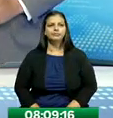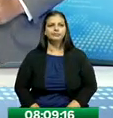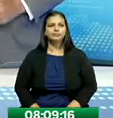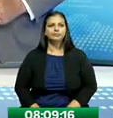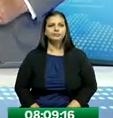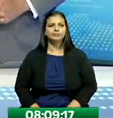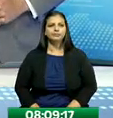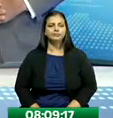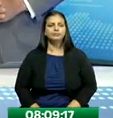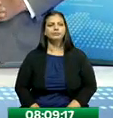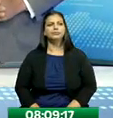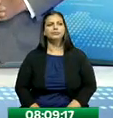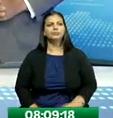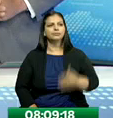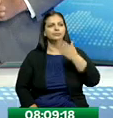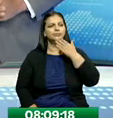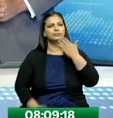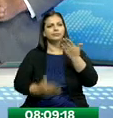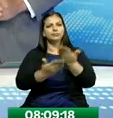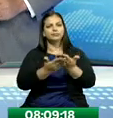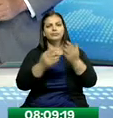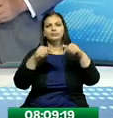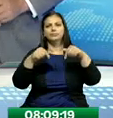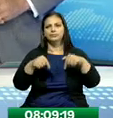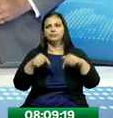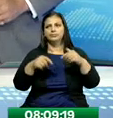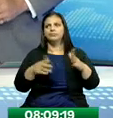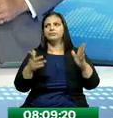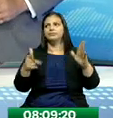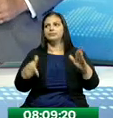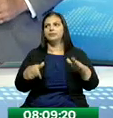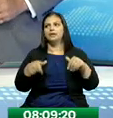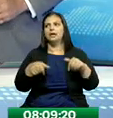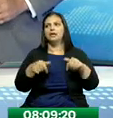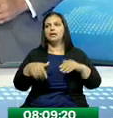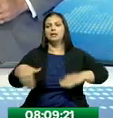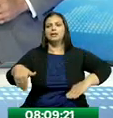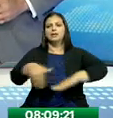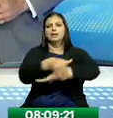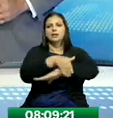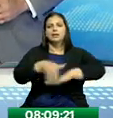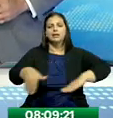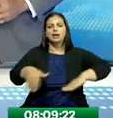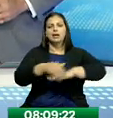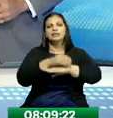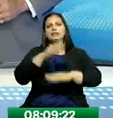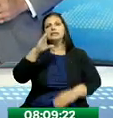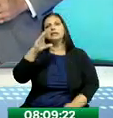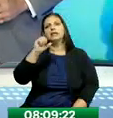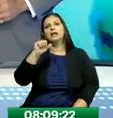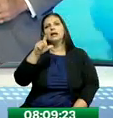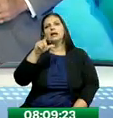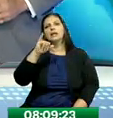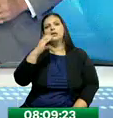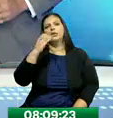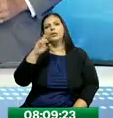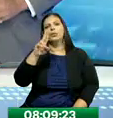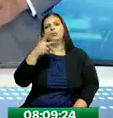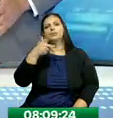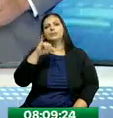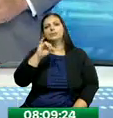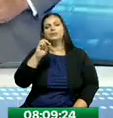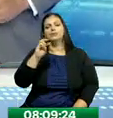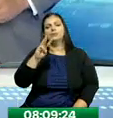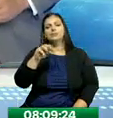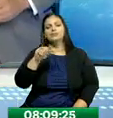Muchas gracias, José Luis, amigos televidentes. A esa hora de la mañana, así es, están llegando hasta este sector de la urbe porteña, en la esquina o en el barrio de las calles